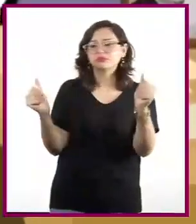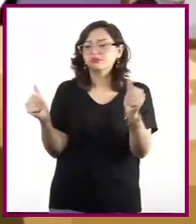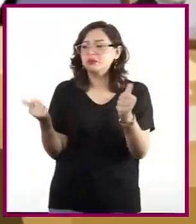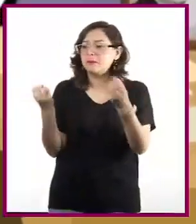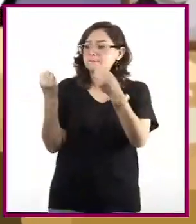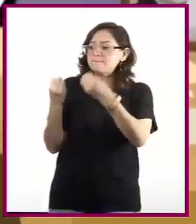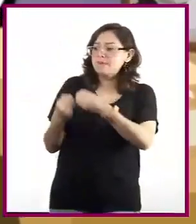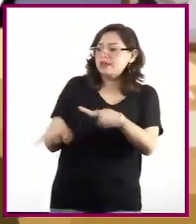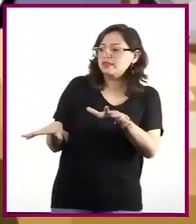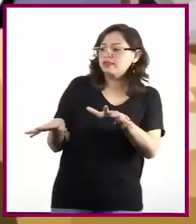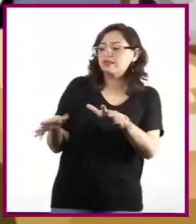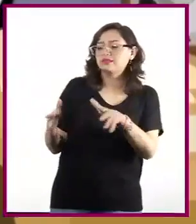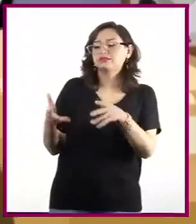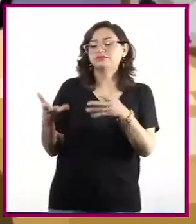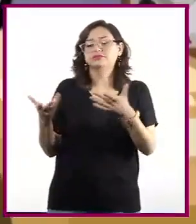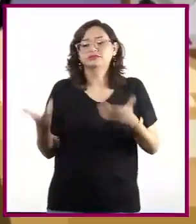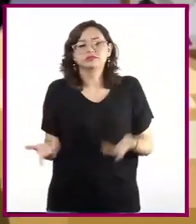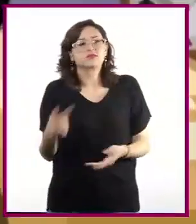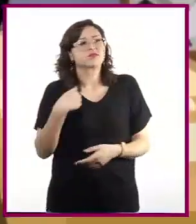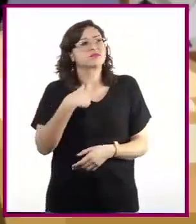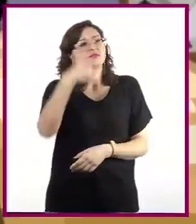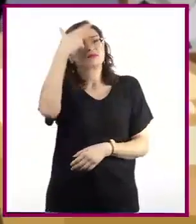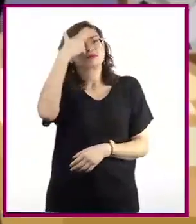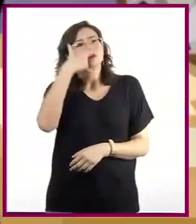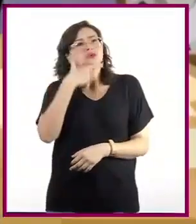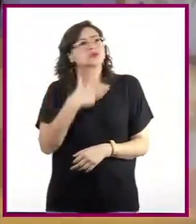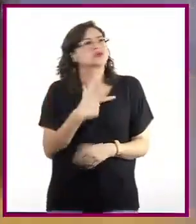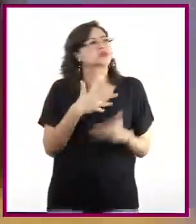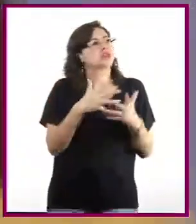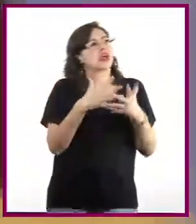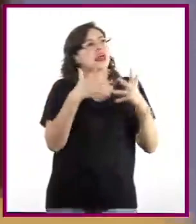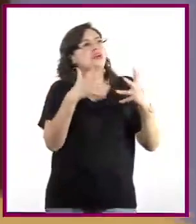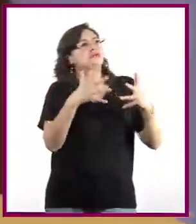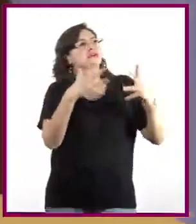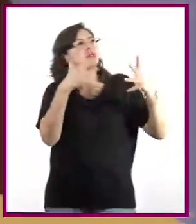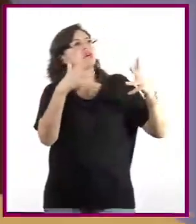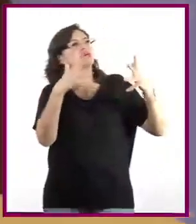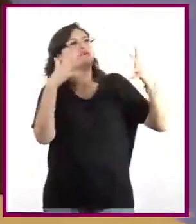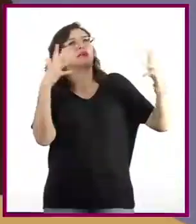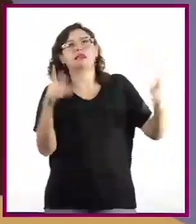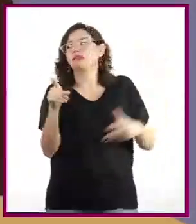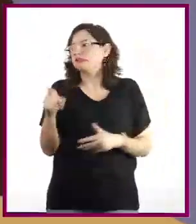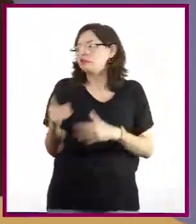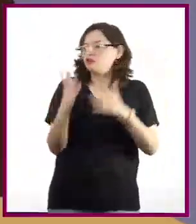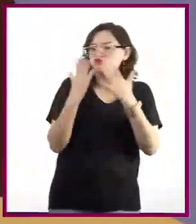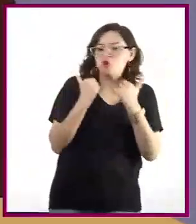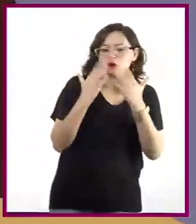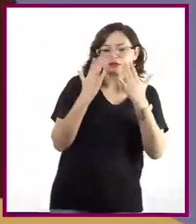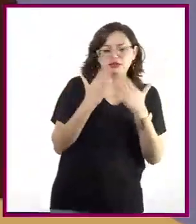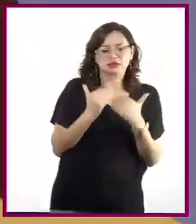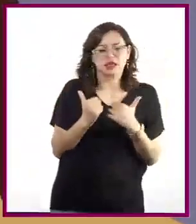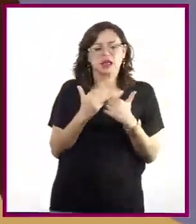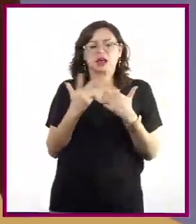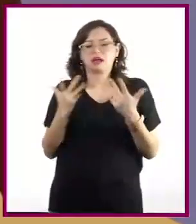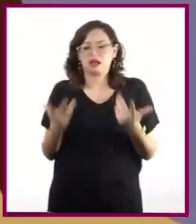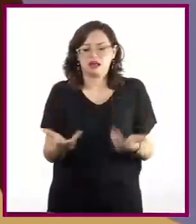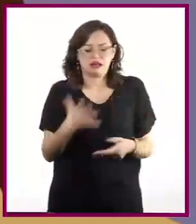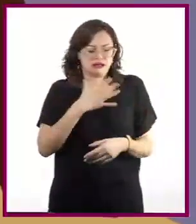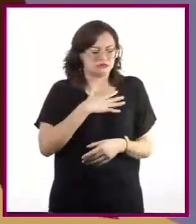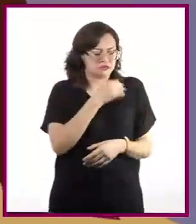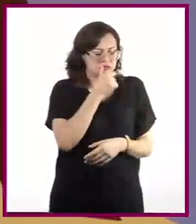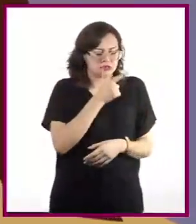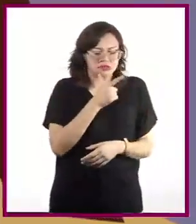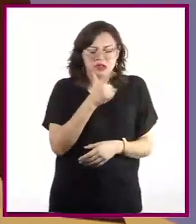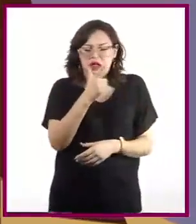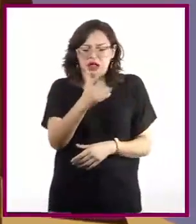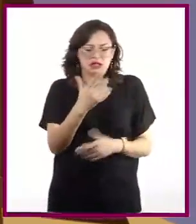la he perdido. Oír la noche inmensa, más inmensa sin ella. Y el verso cae al alma, como al pasto el